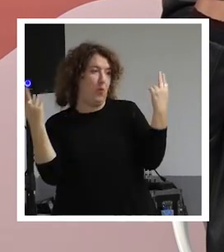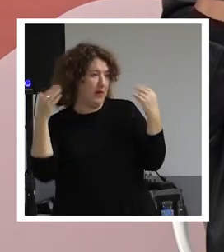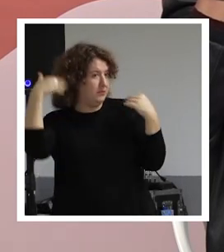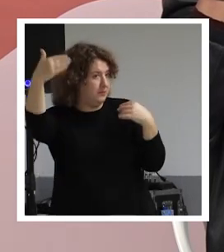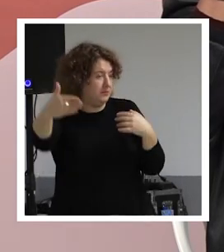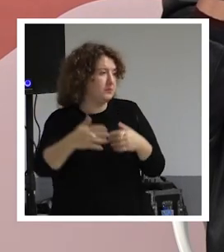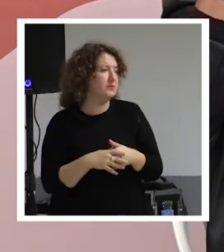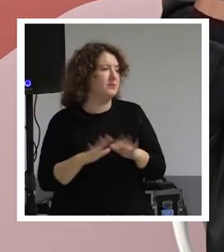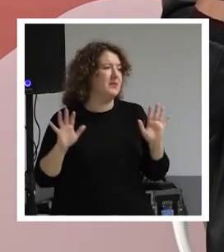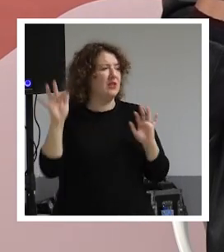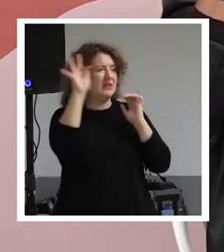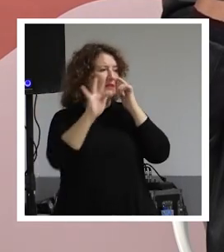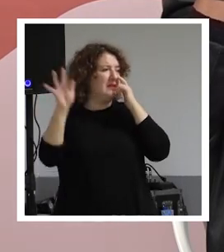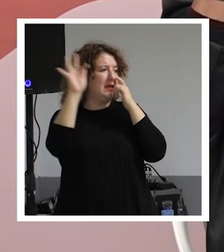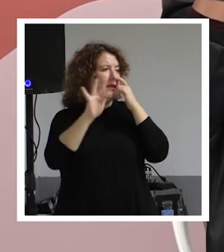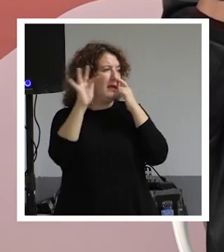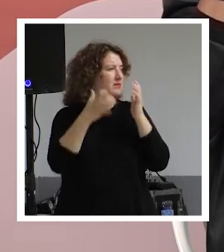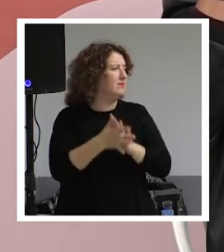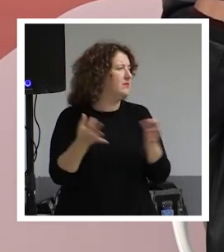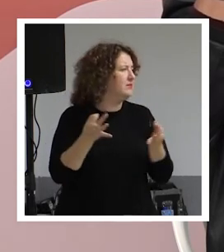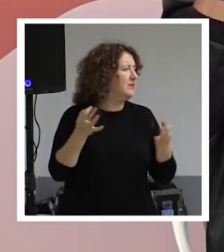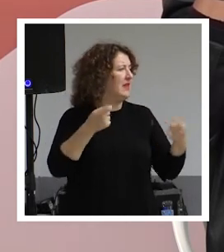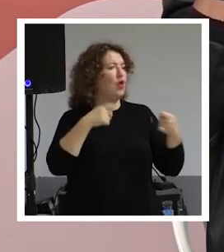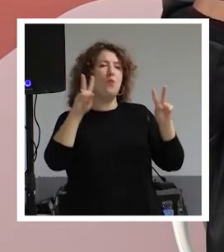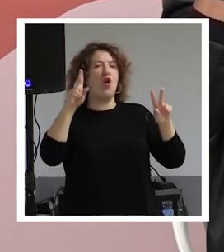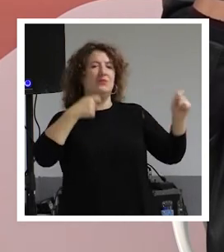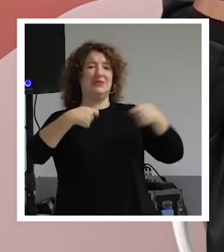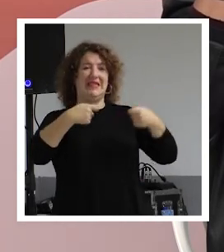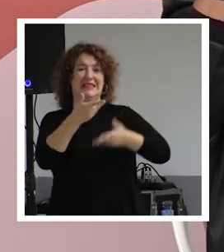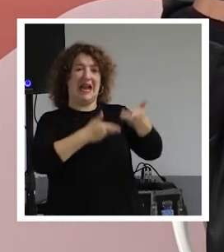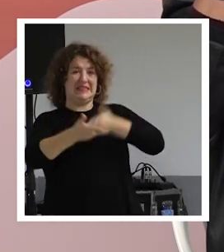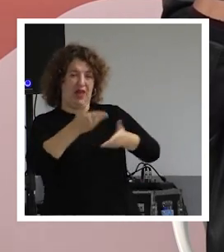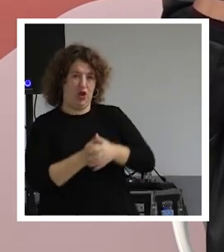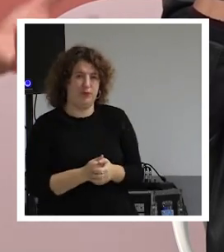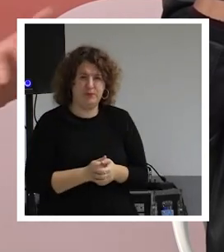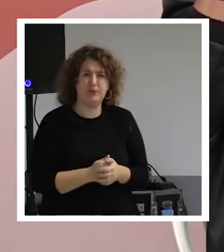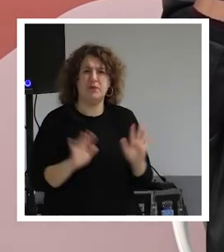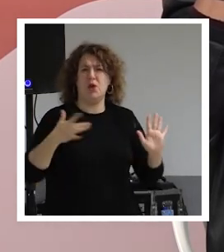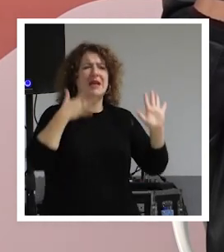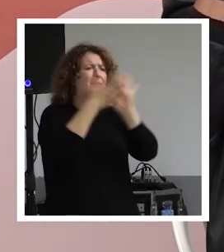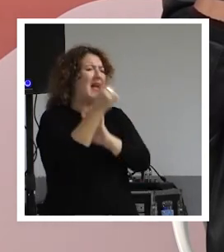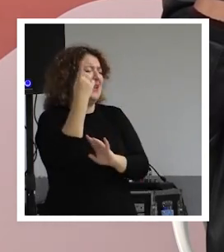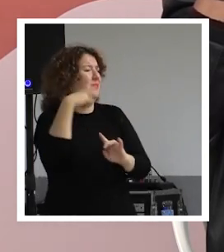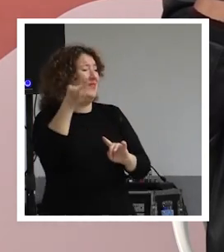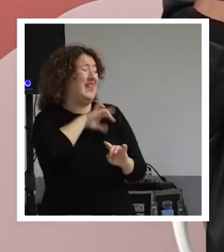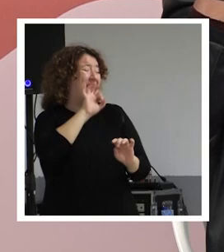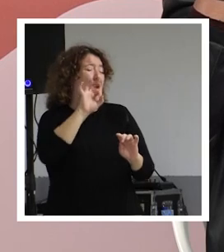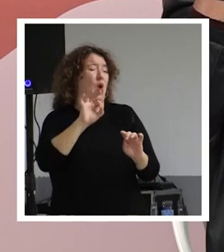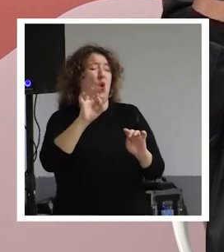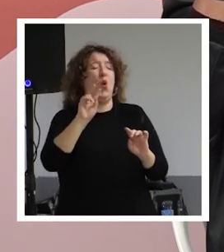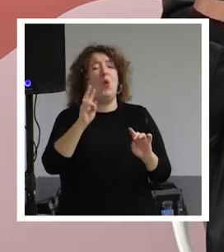puede ser dinero transformarme en un militante rentado o puede ser este un cargo En la administración pública